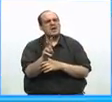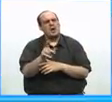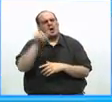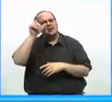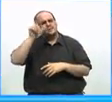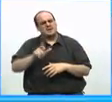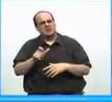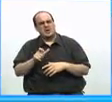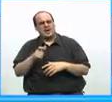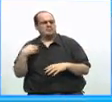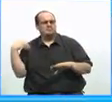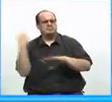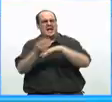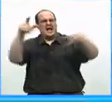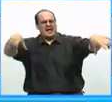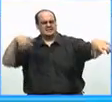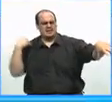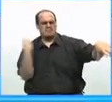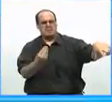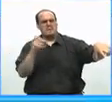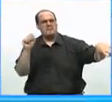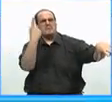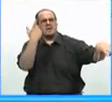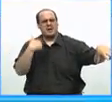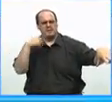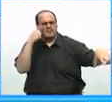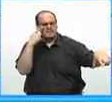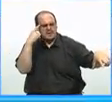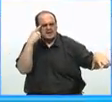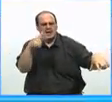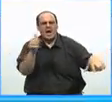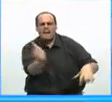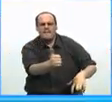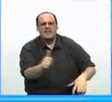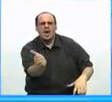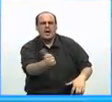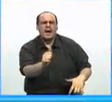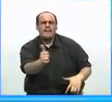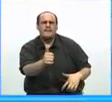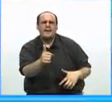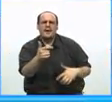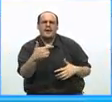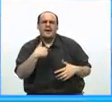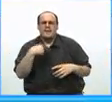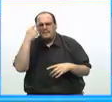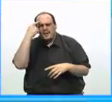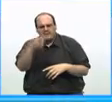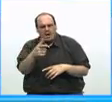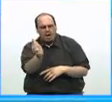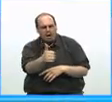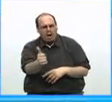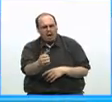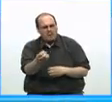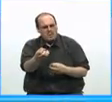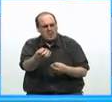cancha por primera vez te ve jugando en mediocampista central y cree que lo hiciste toda la vida podrías volver a correrte a la banda para jugar de mediocampista haciendo